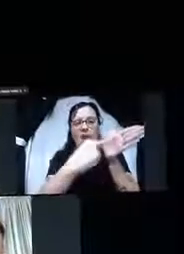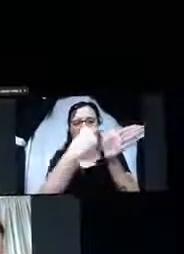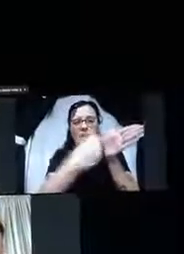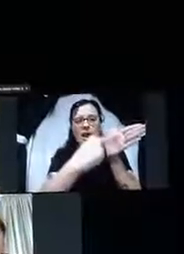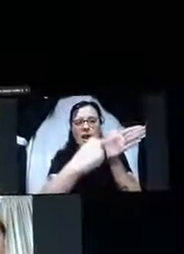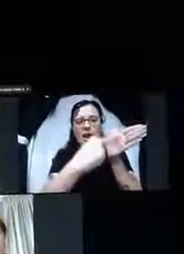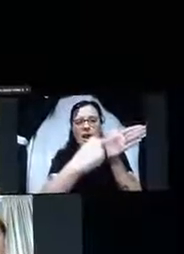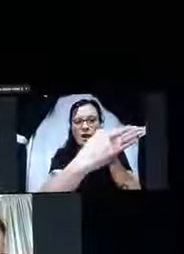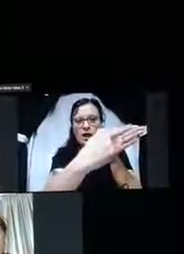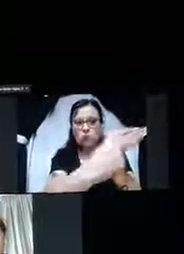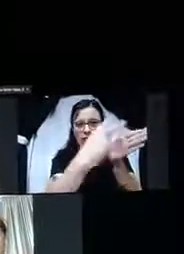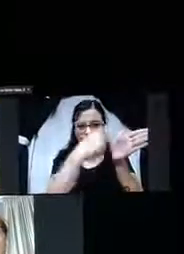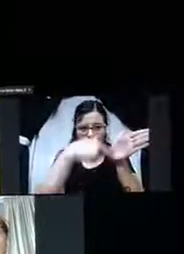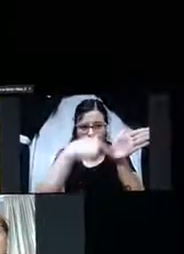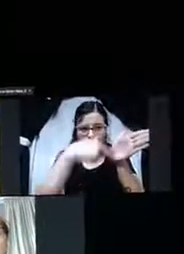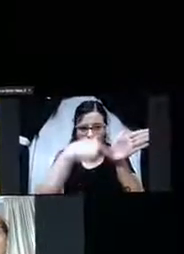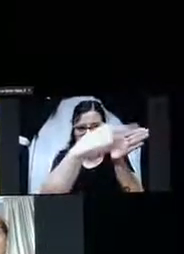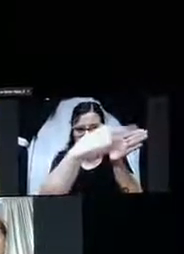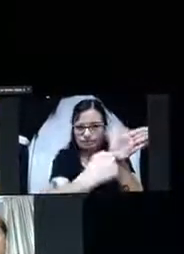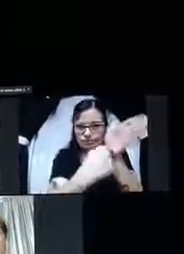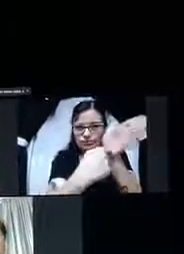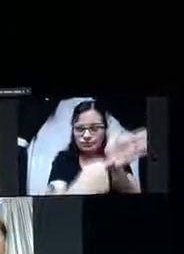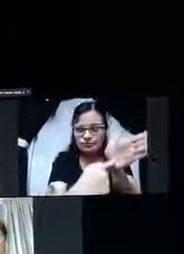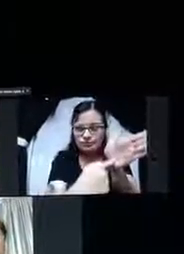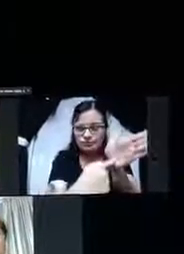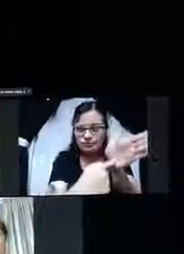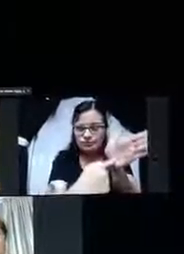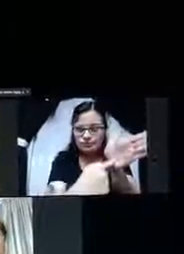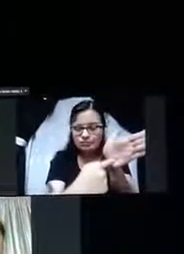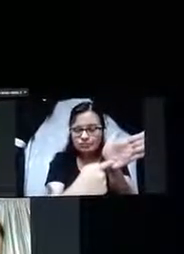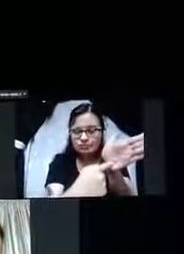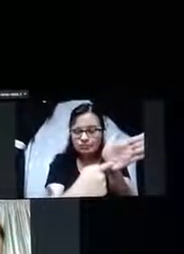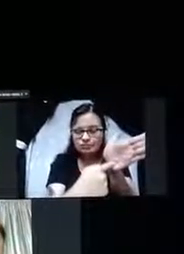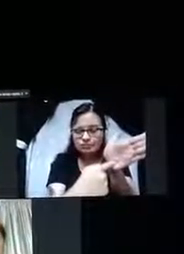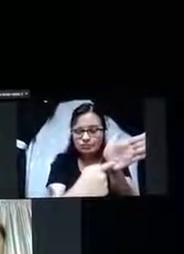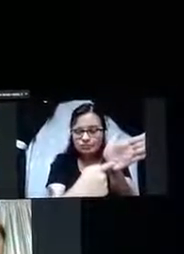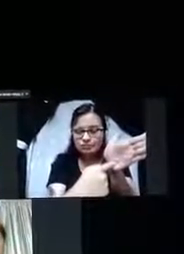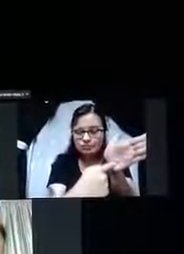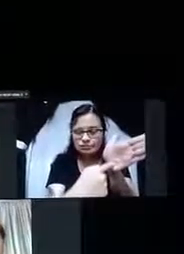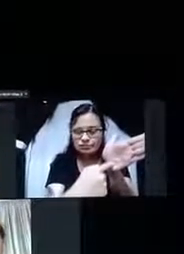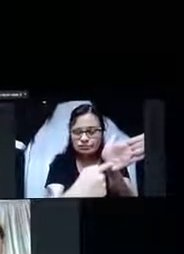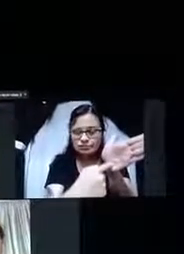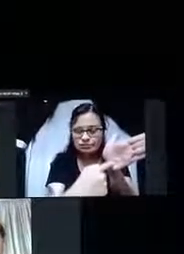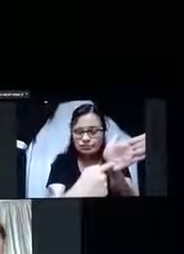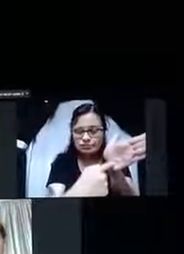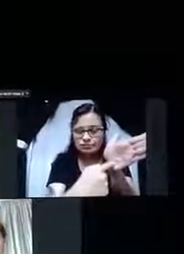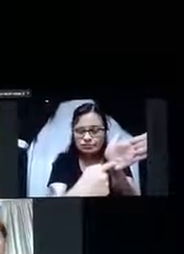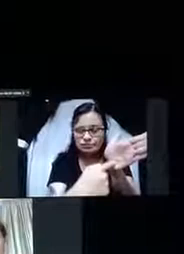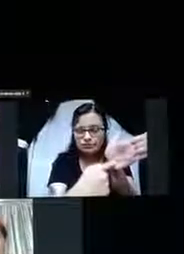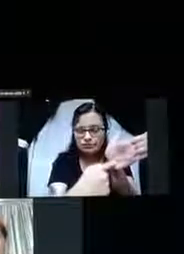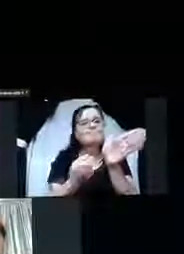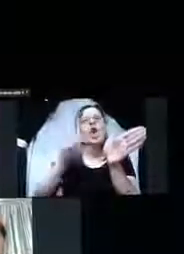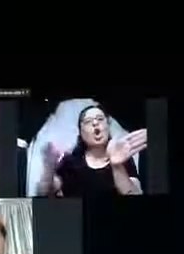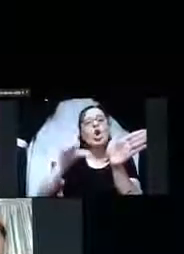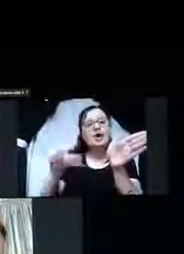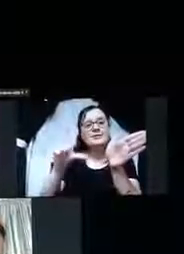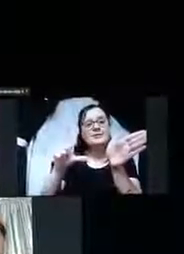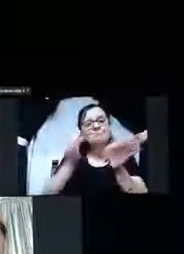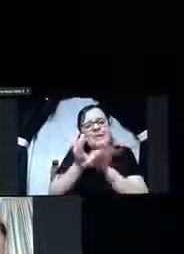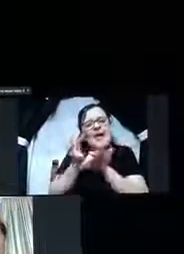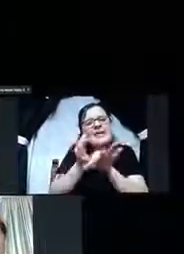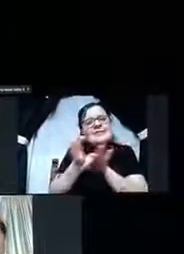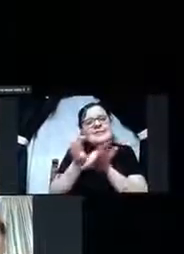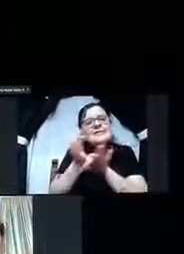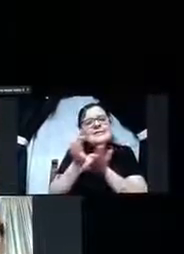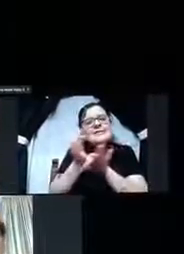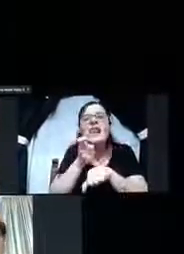las adquisiciones orales, que es lo que estimula un planteo oral, lo que estamos hablando en Logogenia no es de